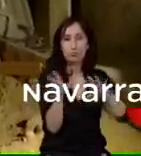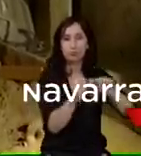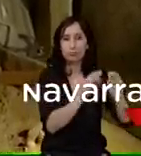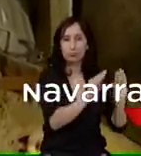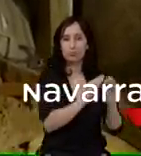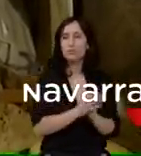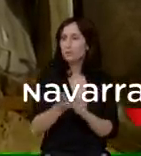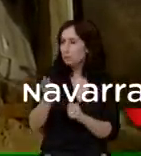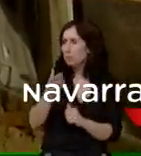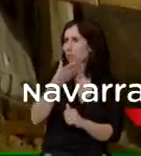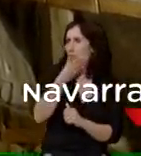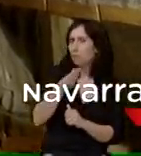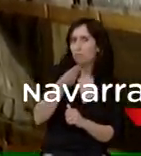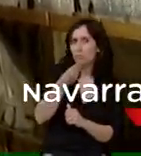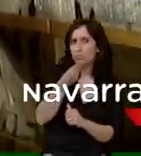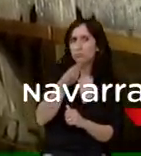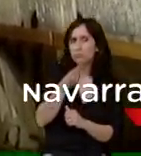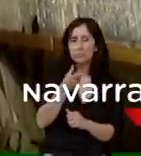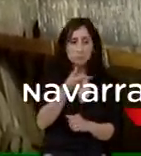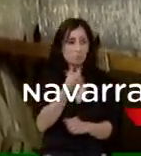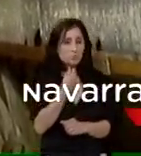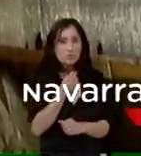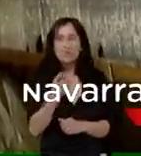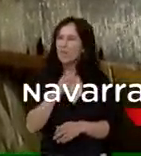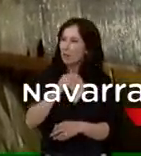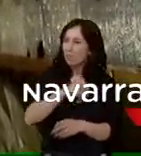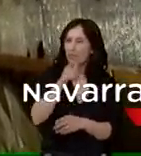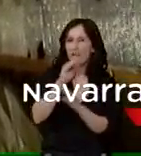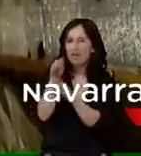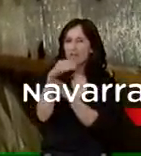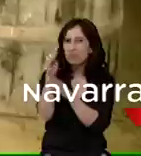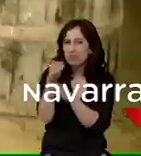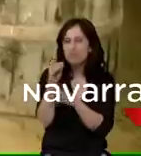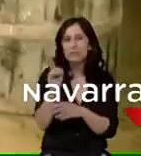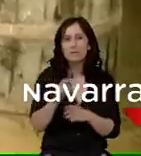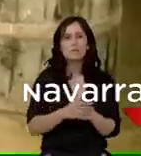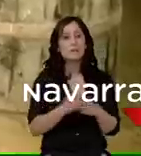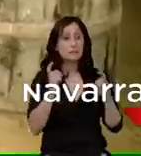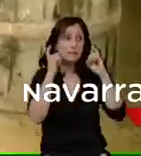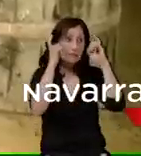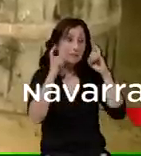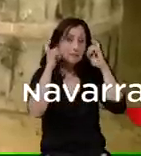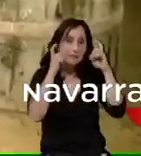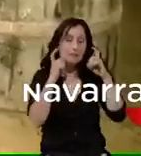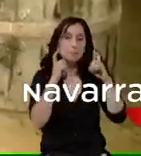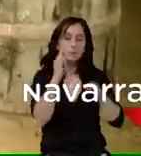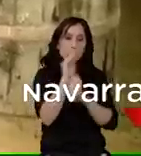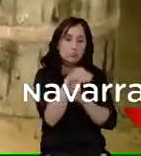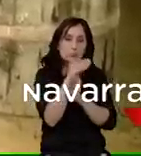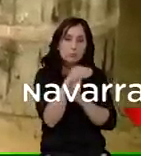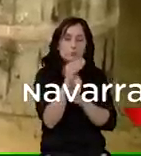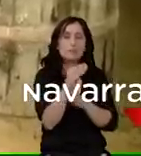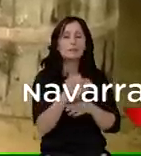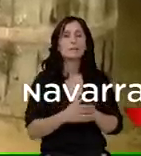lugar, ¿no? ¿Te gusta? Es una pena que no se conserve. Bueno, eso intentamos, que se conserve. Hasta